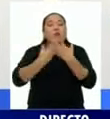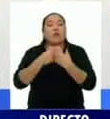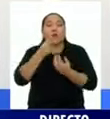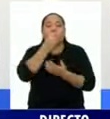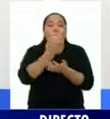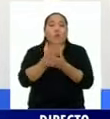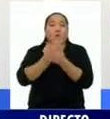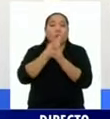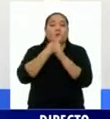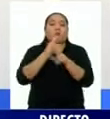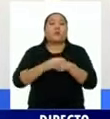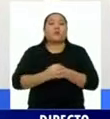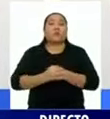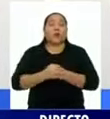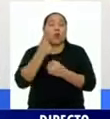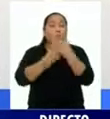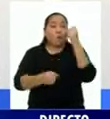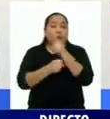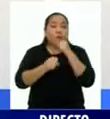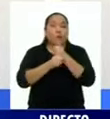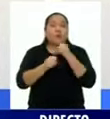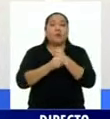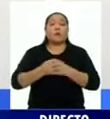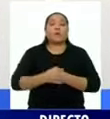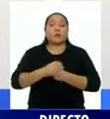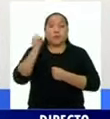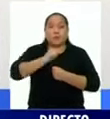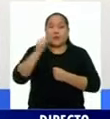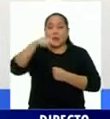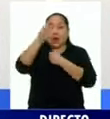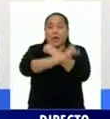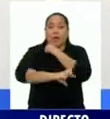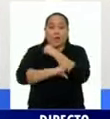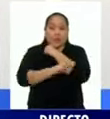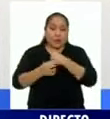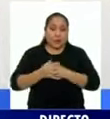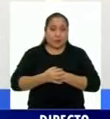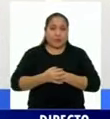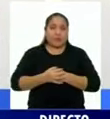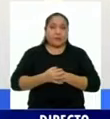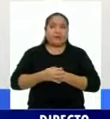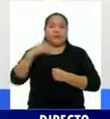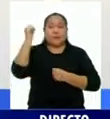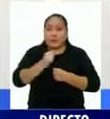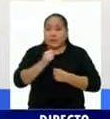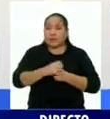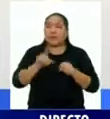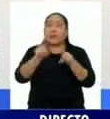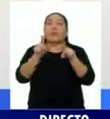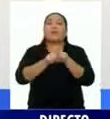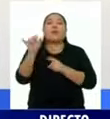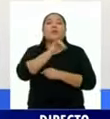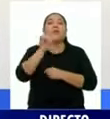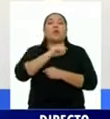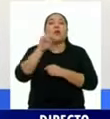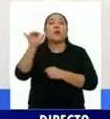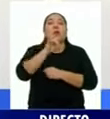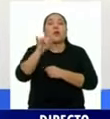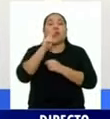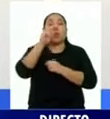buenos resultados, así que confiamos que nuestro país, así como lo ha sido en las últimas